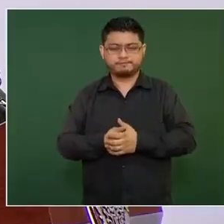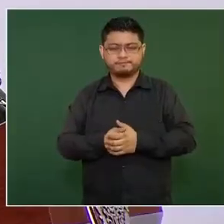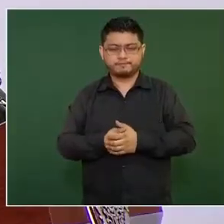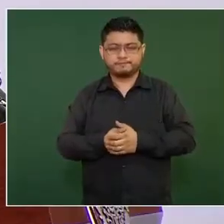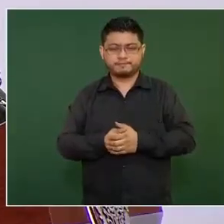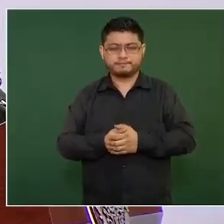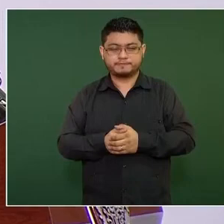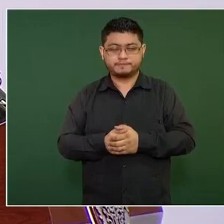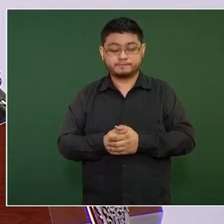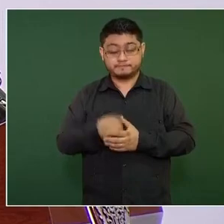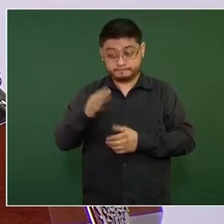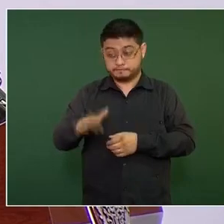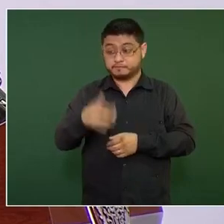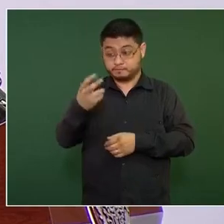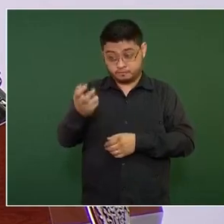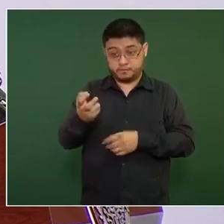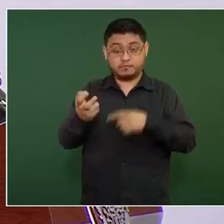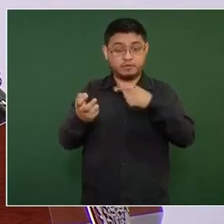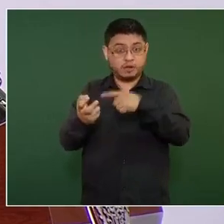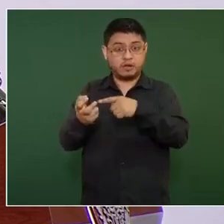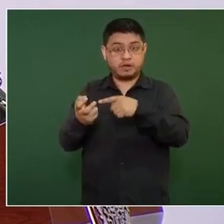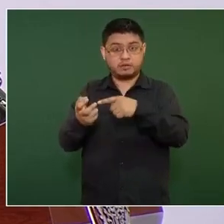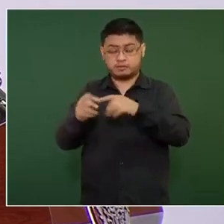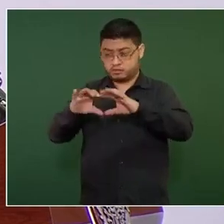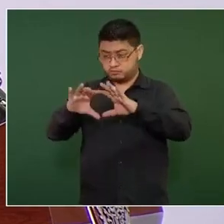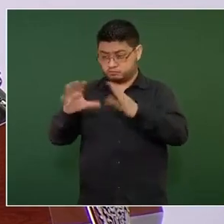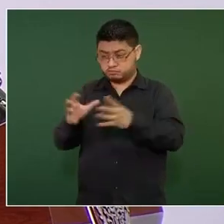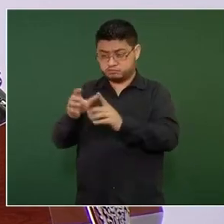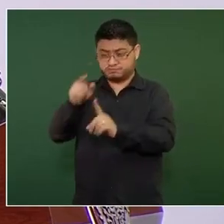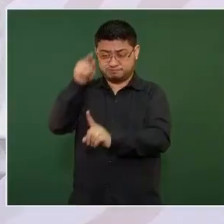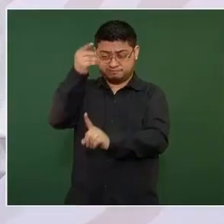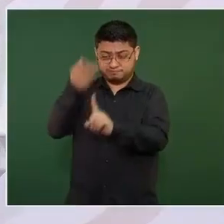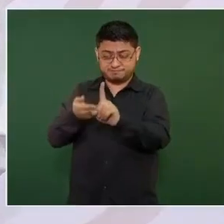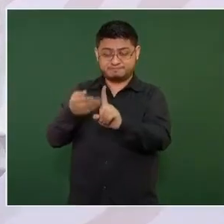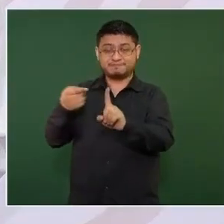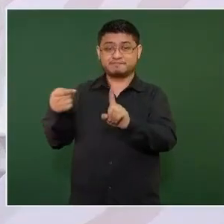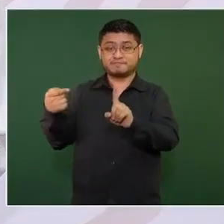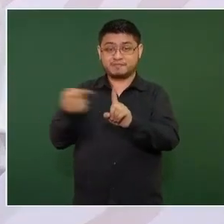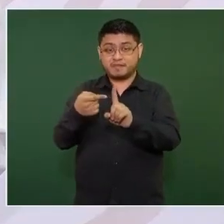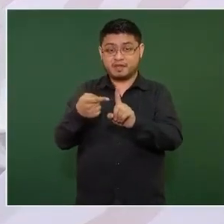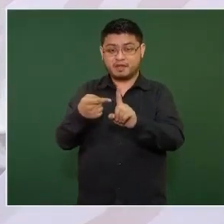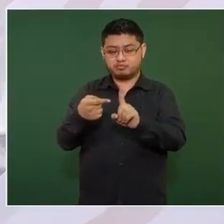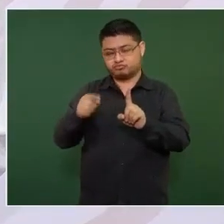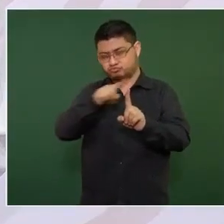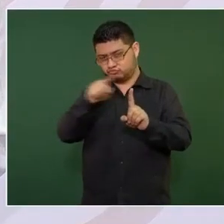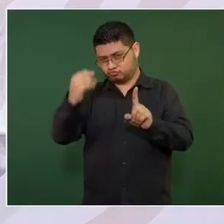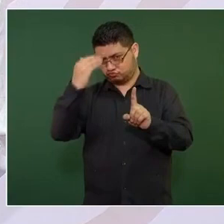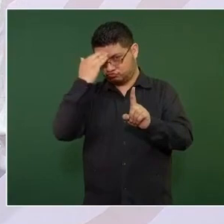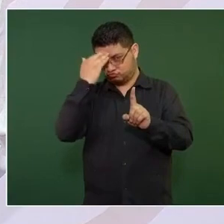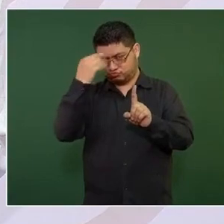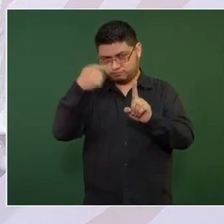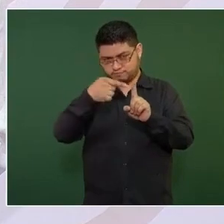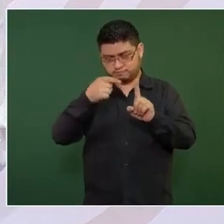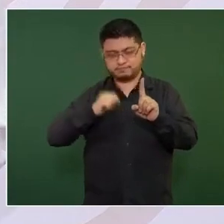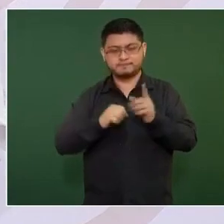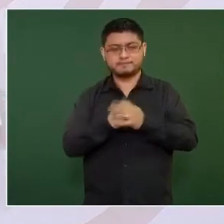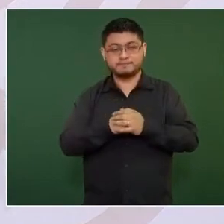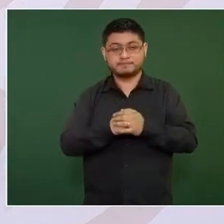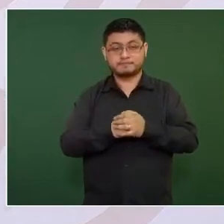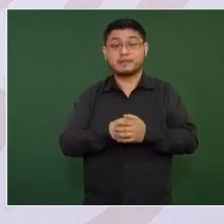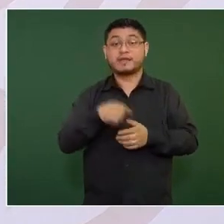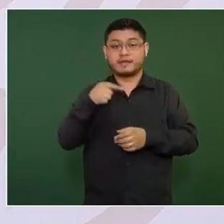Por este cura rebelde, que es el padre de nuestra patria, el